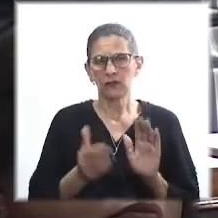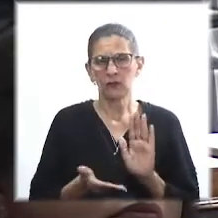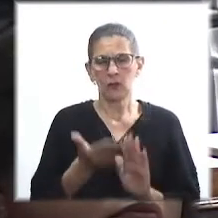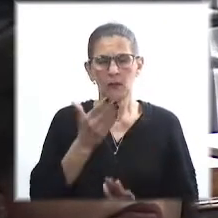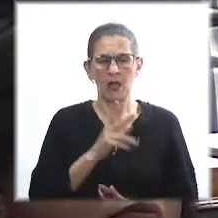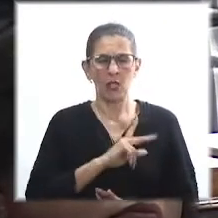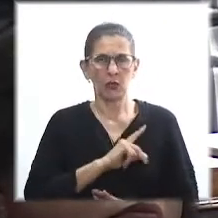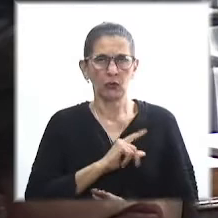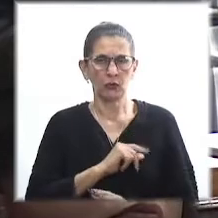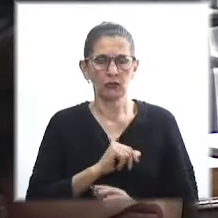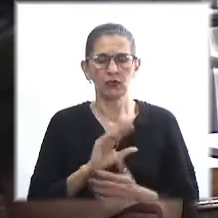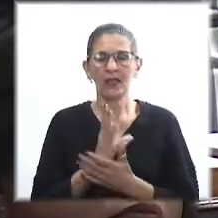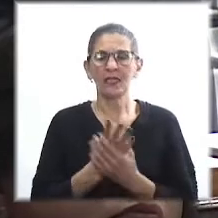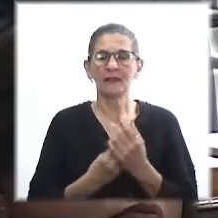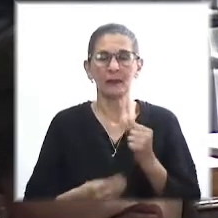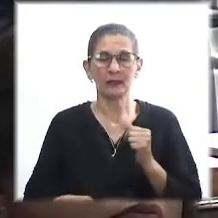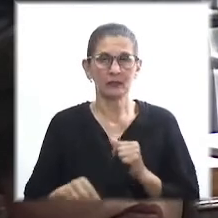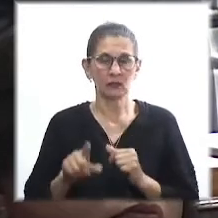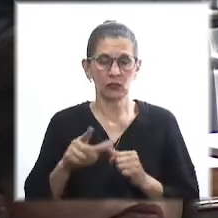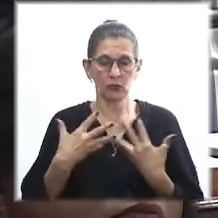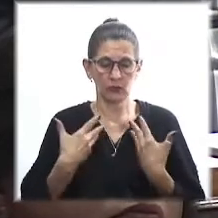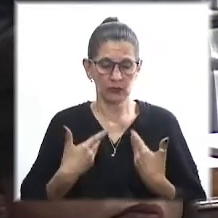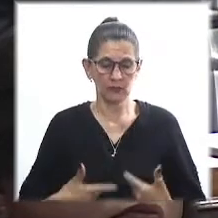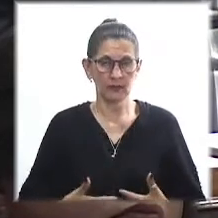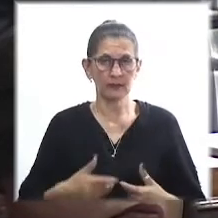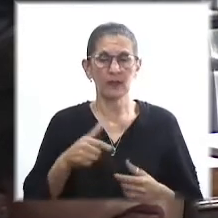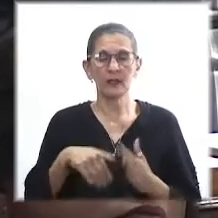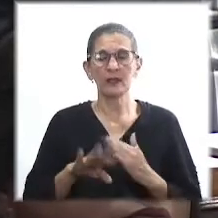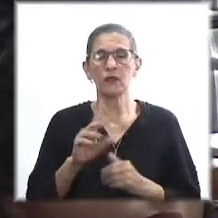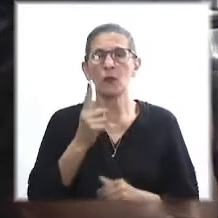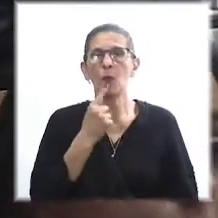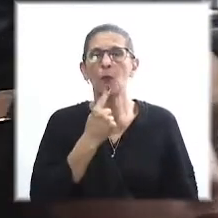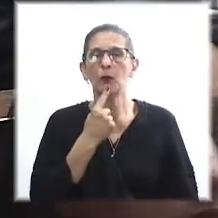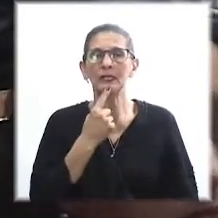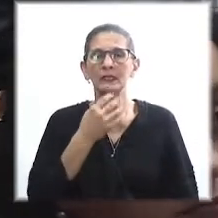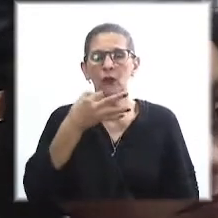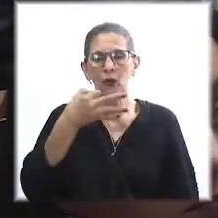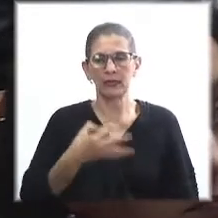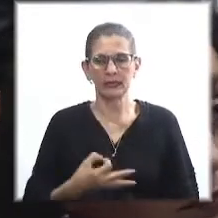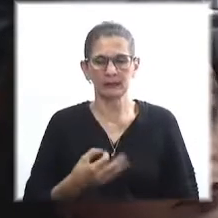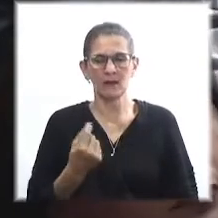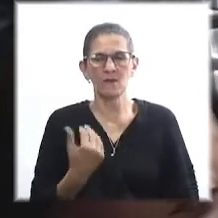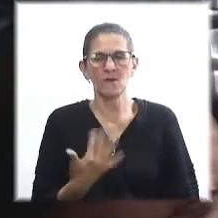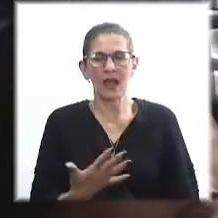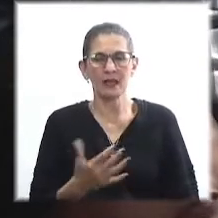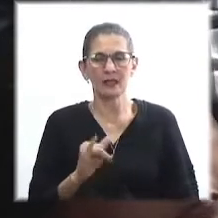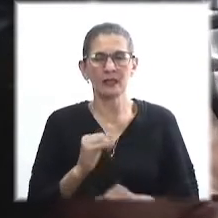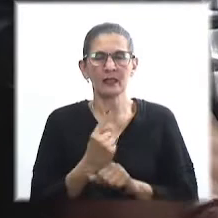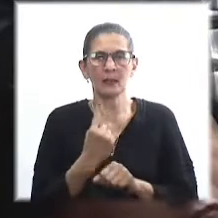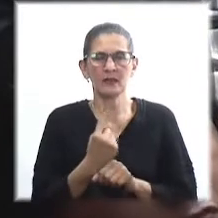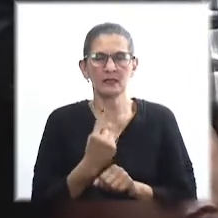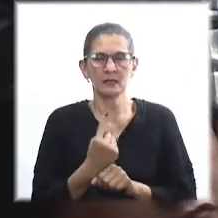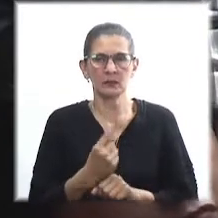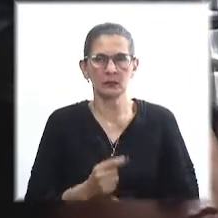la desaparición física de quien fue un político honesto, valiente y de principios.